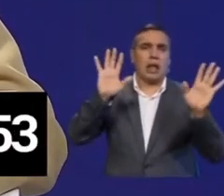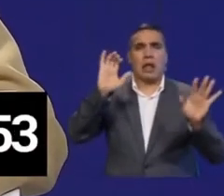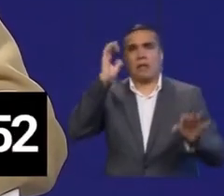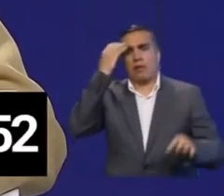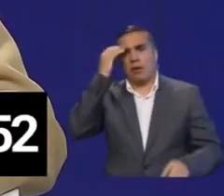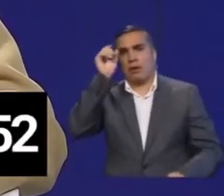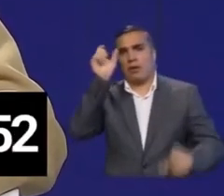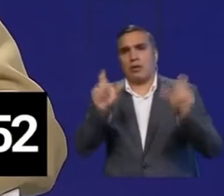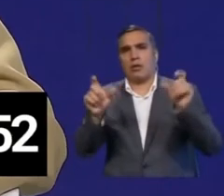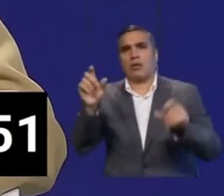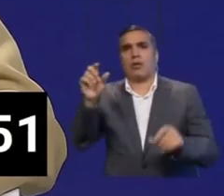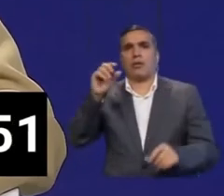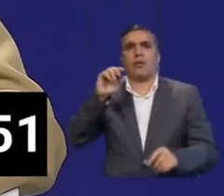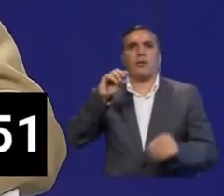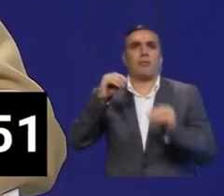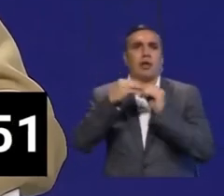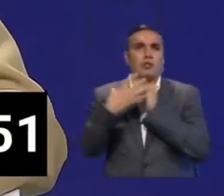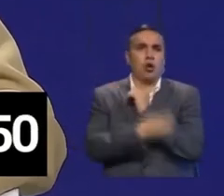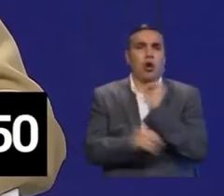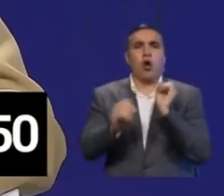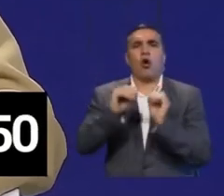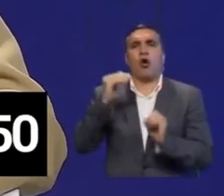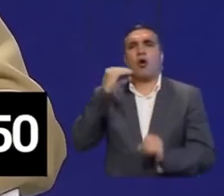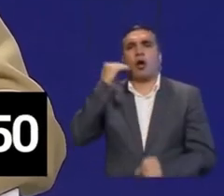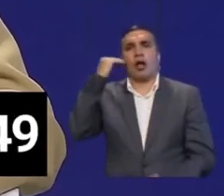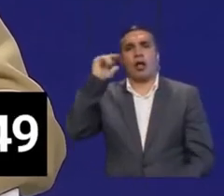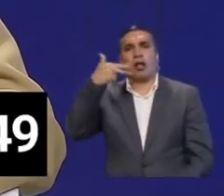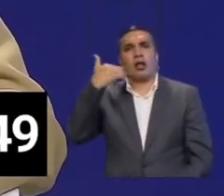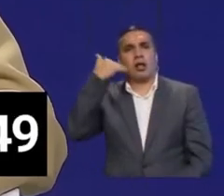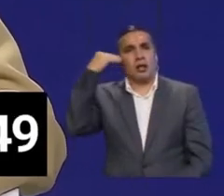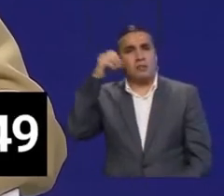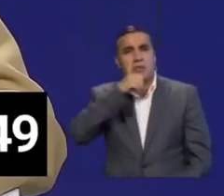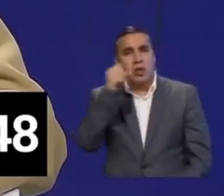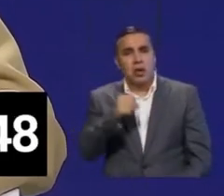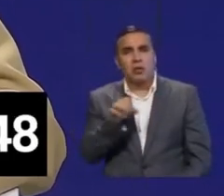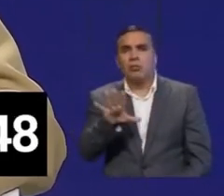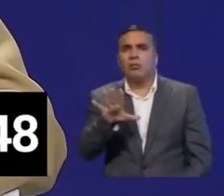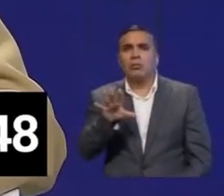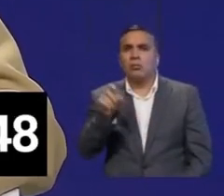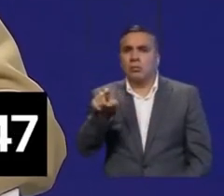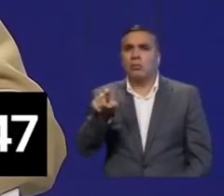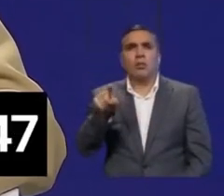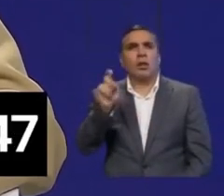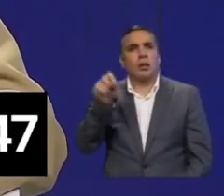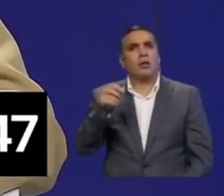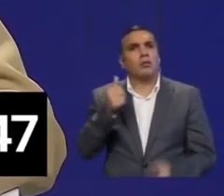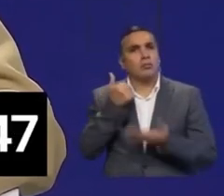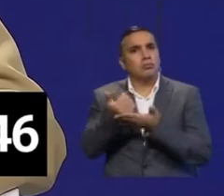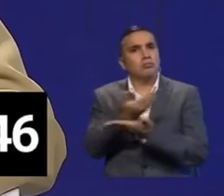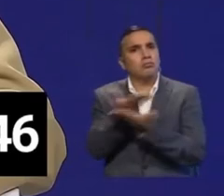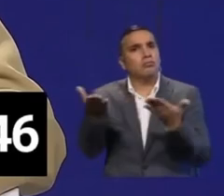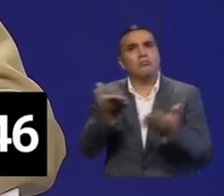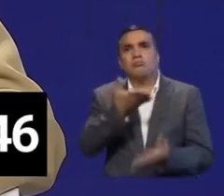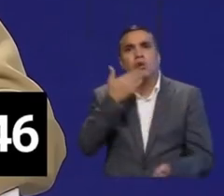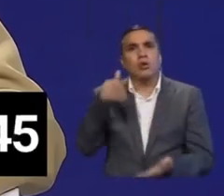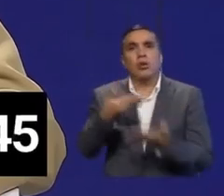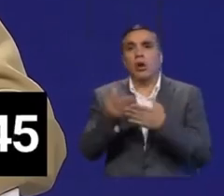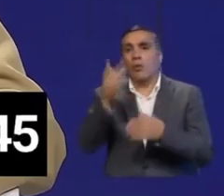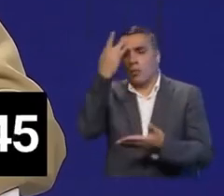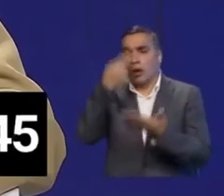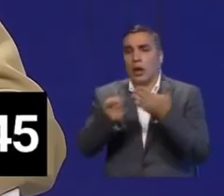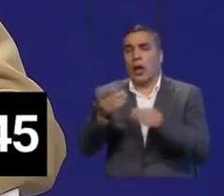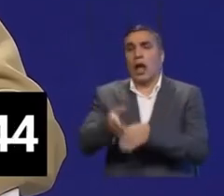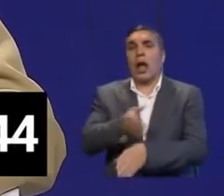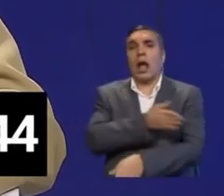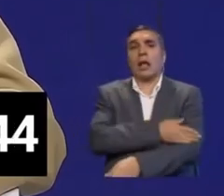preocuparse de la gente vulnerable. Y los ancianos, yo creo que merecen lo mejor en este país. Después de haber pasado una